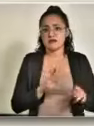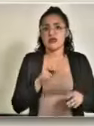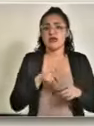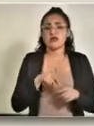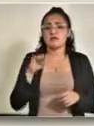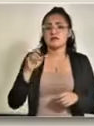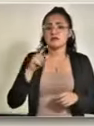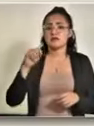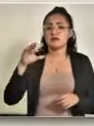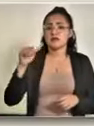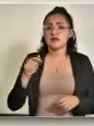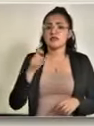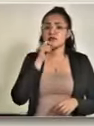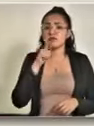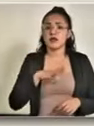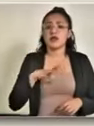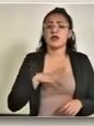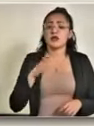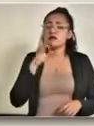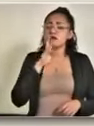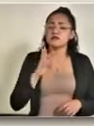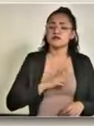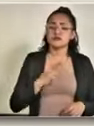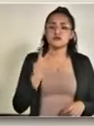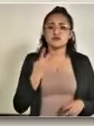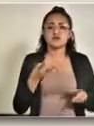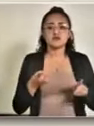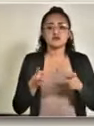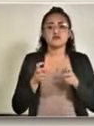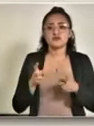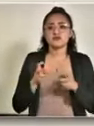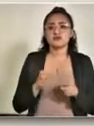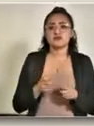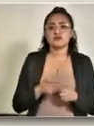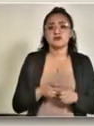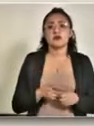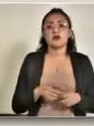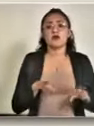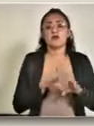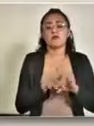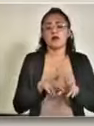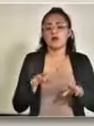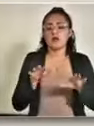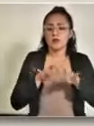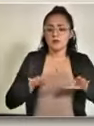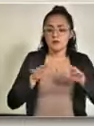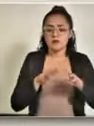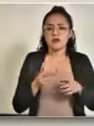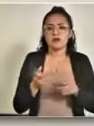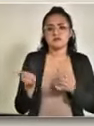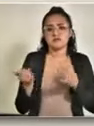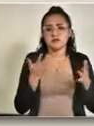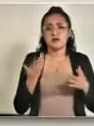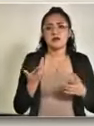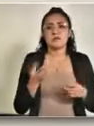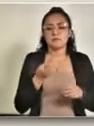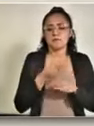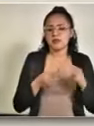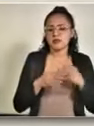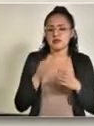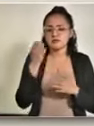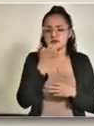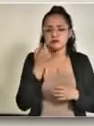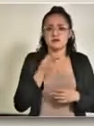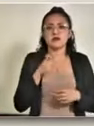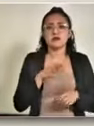Mixteca Poblana me parece también que ya hay 2 reportes de robos y se llevan equipo de cómputo, material educativo. Saber si se va a